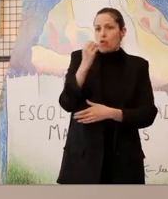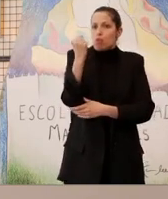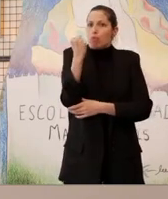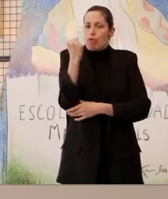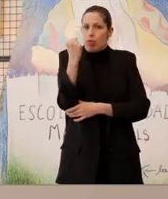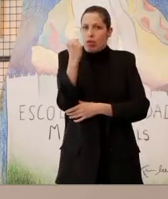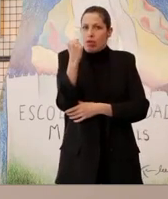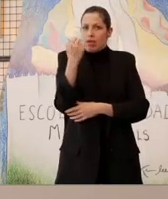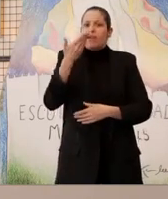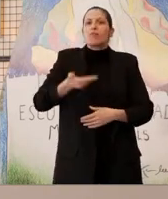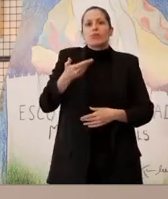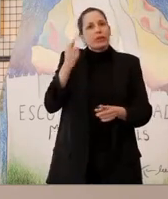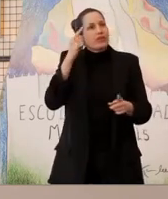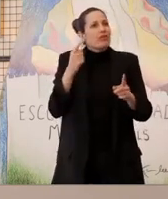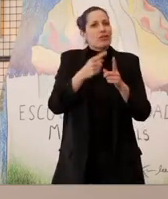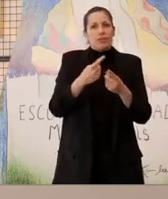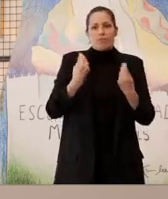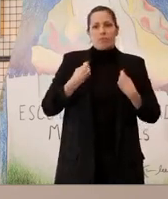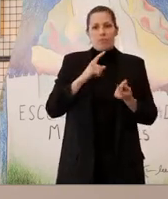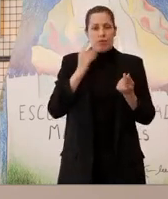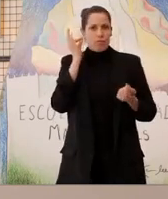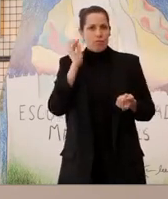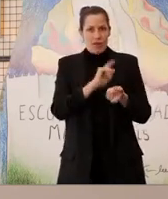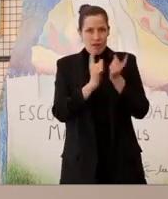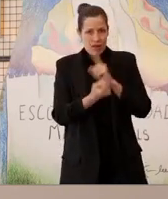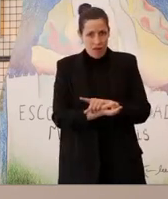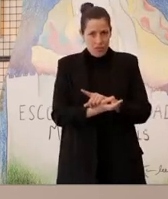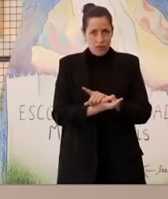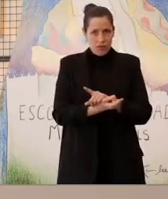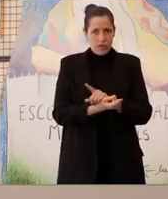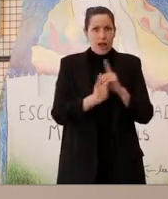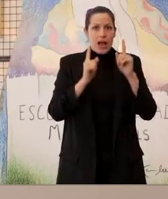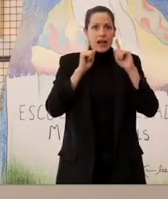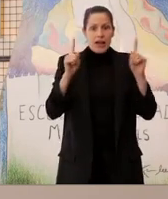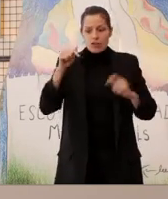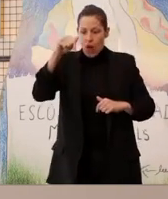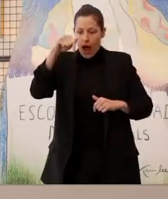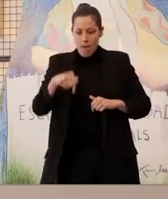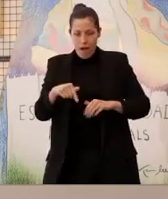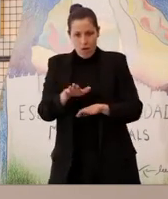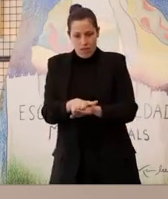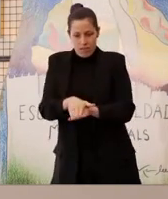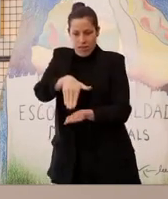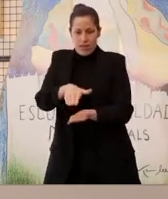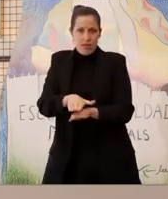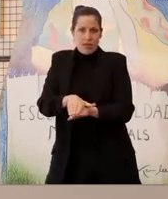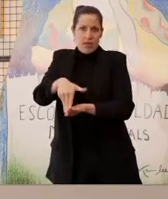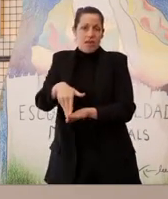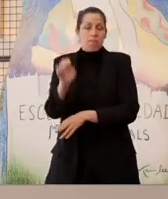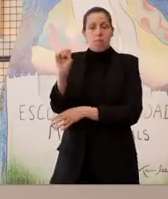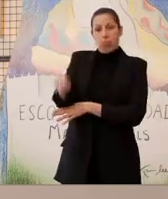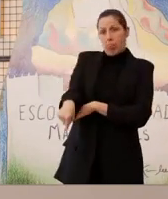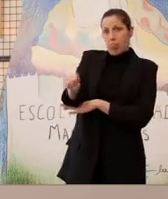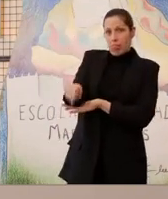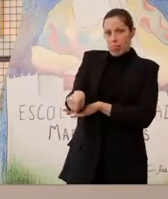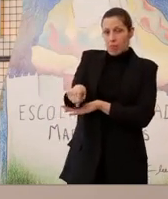mujeres no tenemos en consideración a las mujeres que están en la parte de abajo de la pirámide social de modo que la